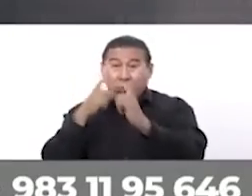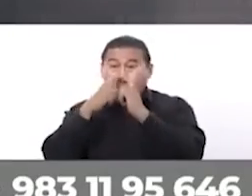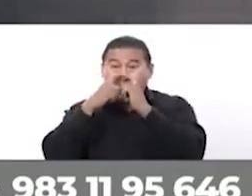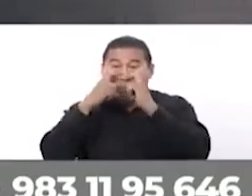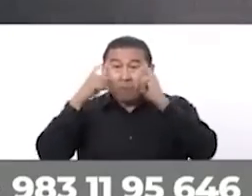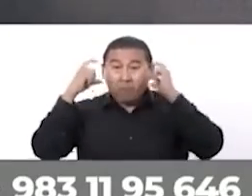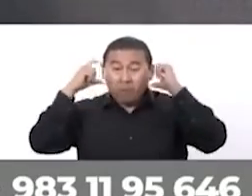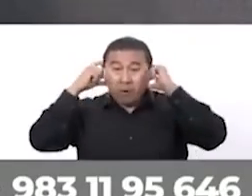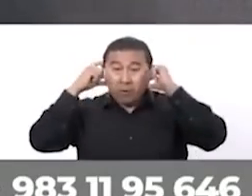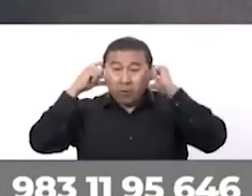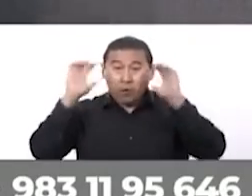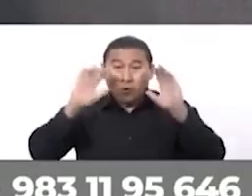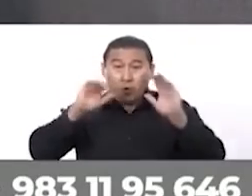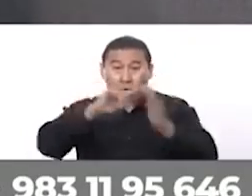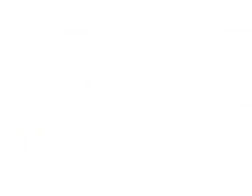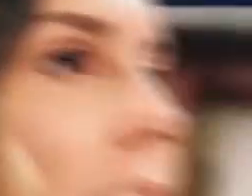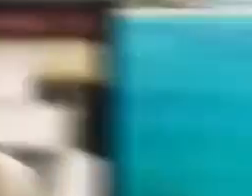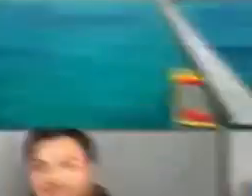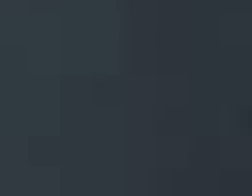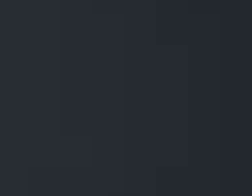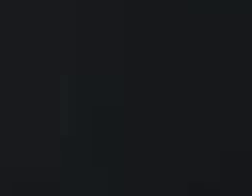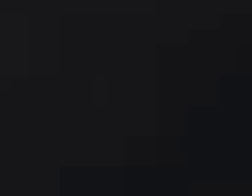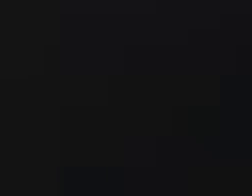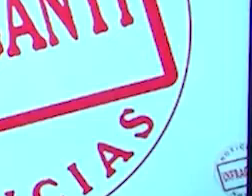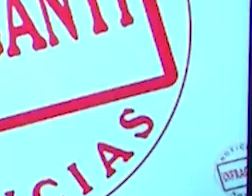también en espacios cerrados